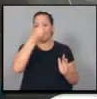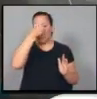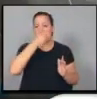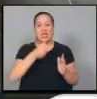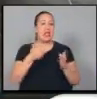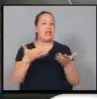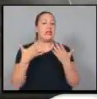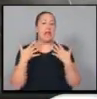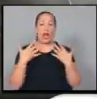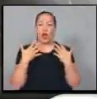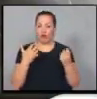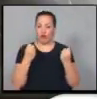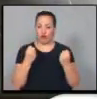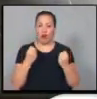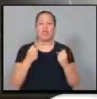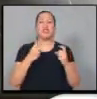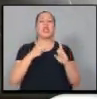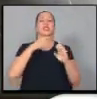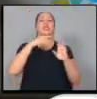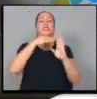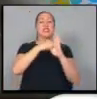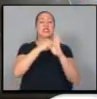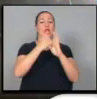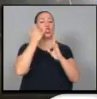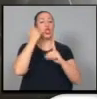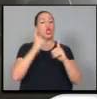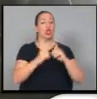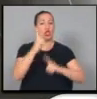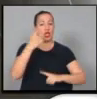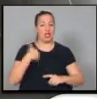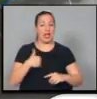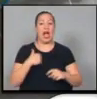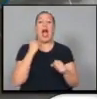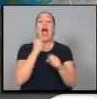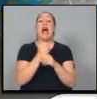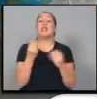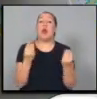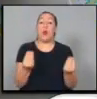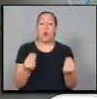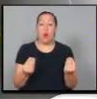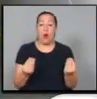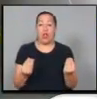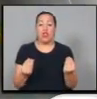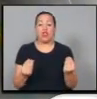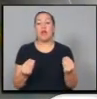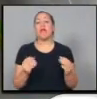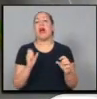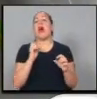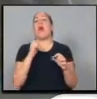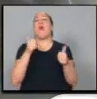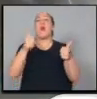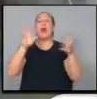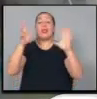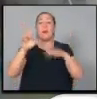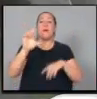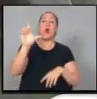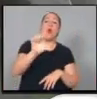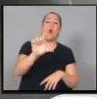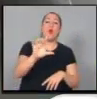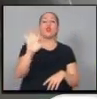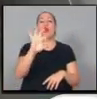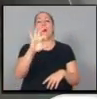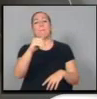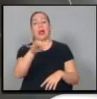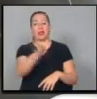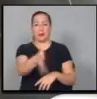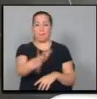calor muy intenso en centro y norte de la Argentina. ¿Hasta cuándo el buen tiempo en el centro del país? Hasta lunes a la noche, martes